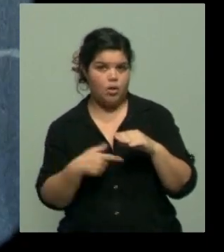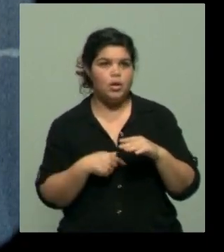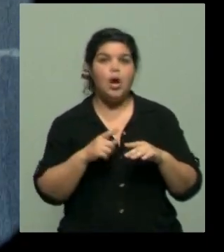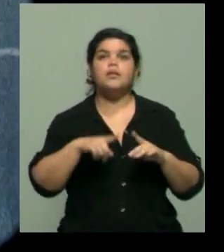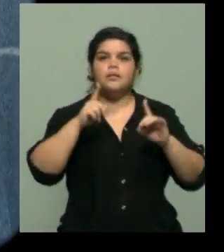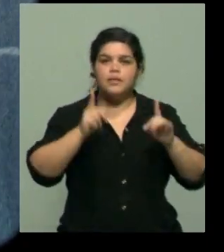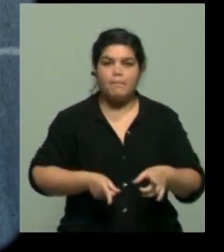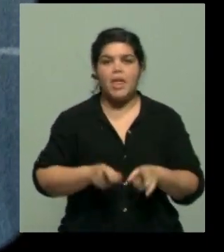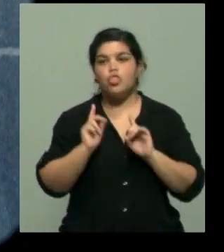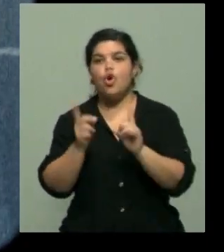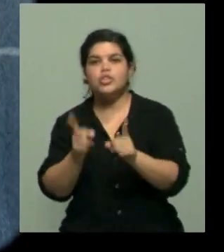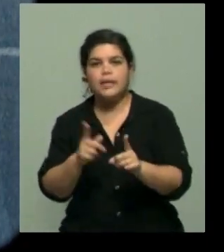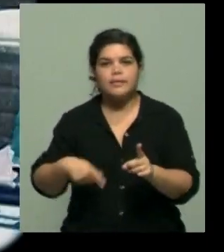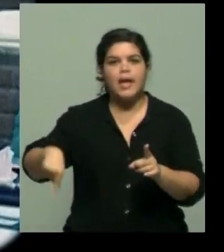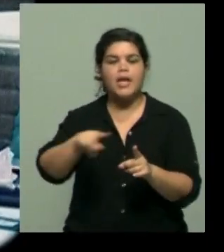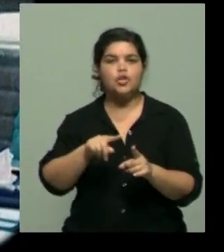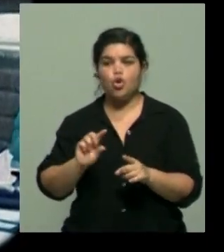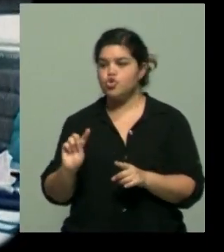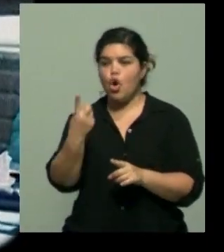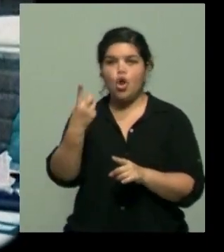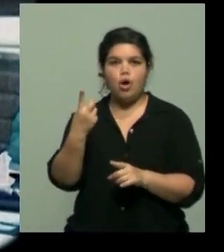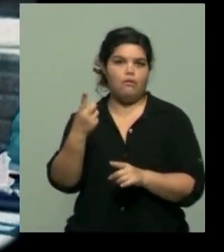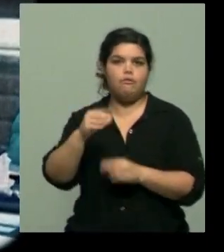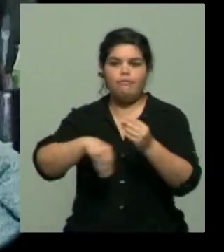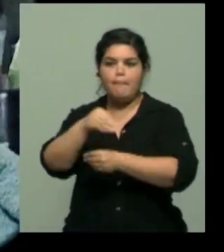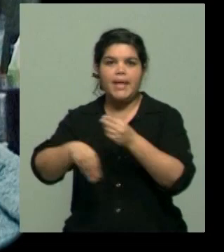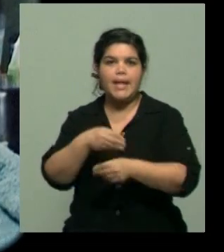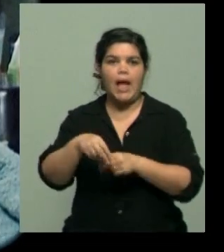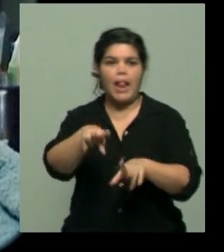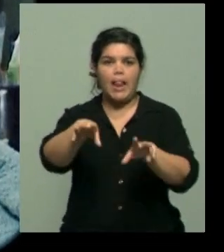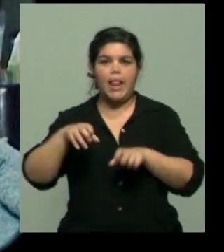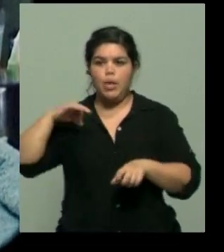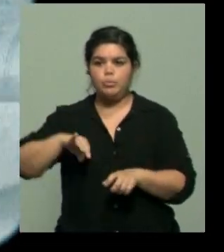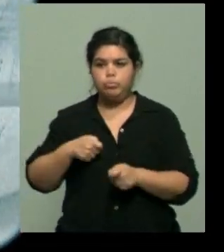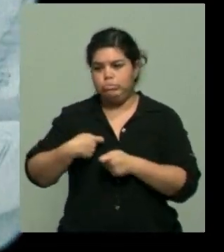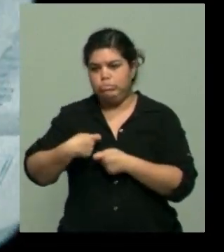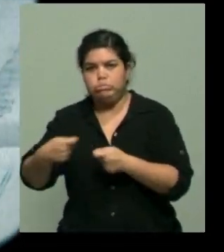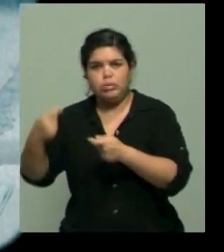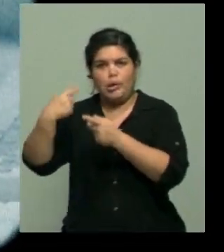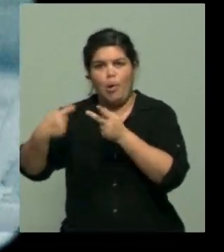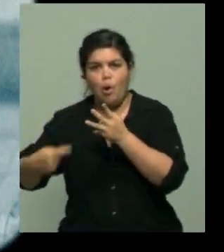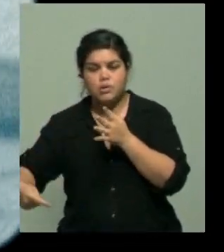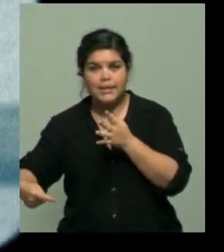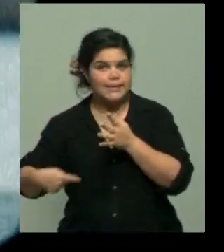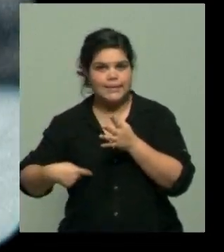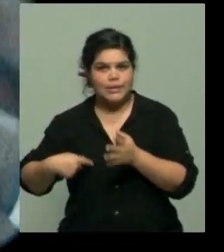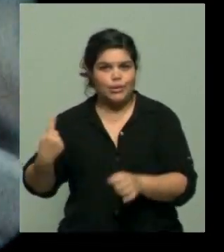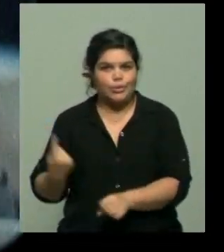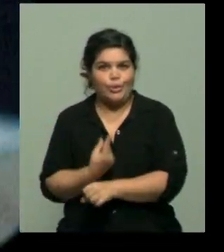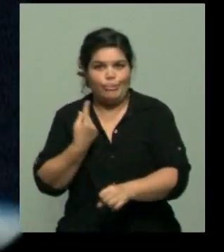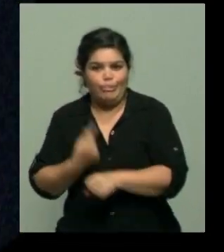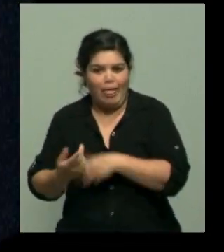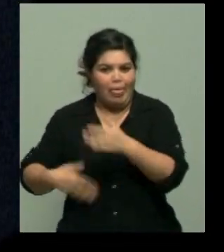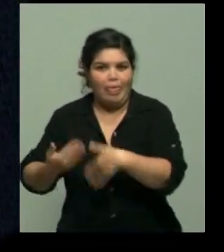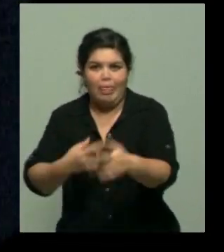sostén de familia en muchos casos y que tienen que poder subsistir a estas situaciones. La tarea docente no empieza y termina en el aula,